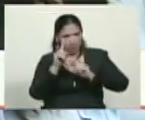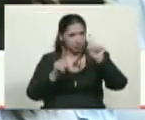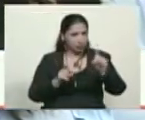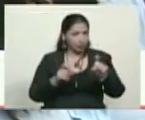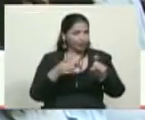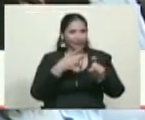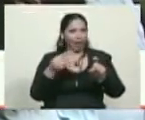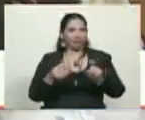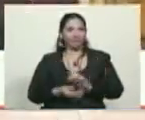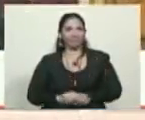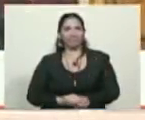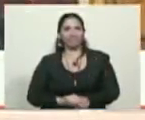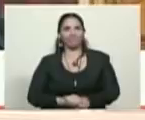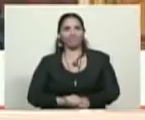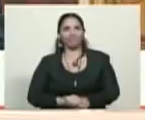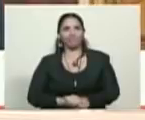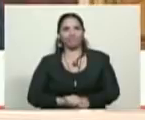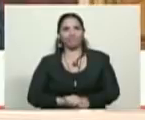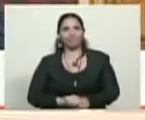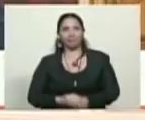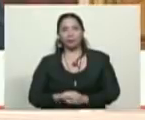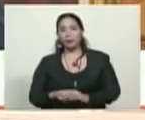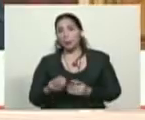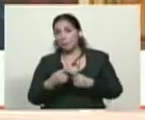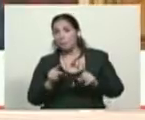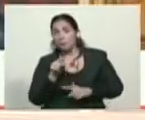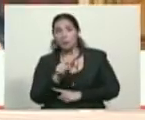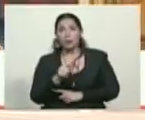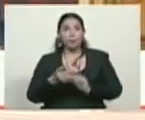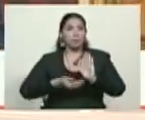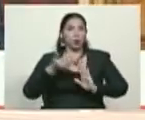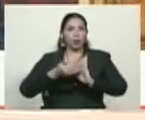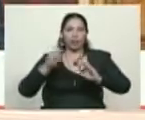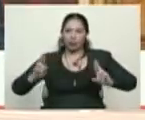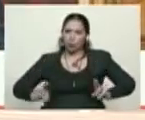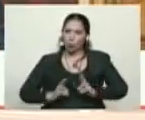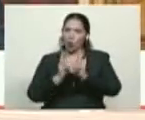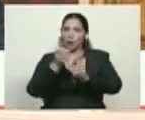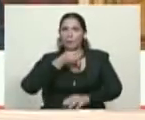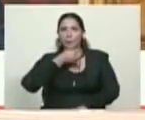es. Por eso es tan importante estos encuentros con los periodistas,